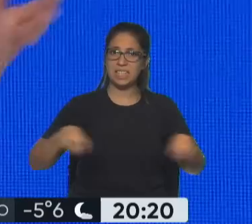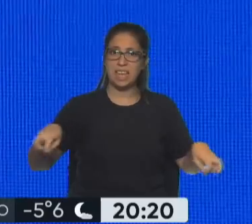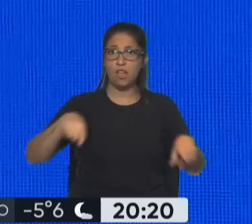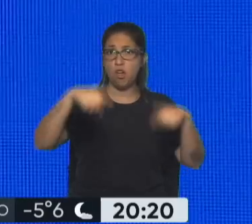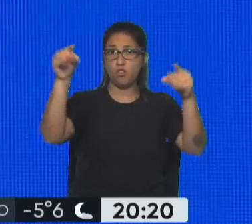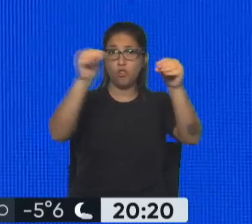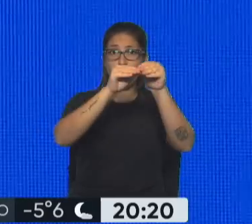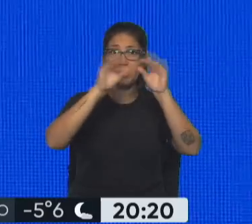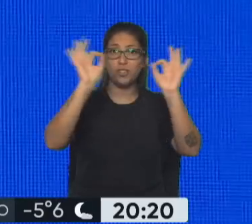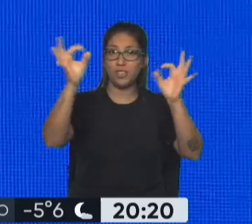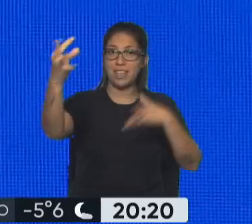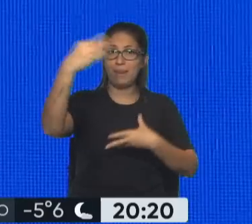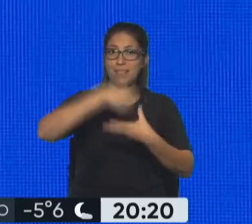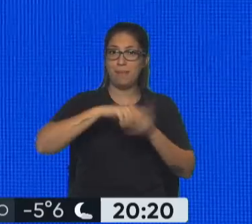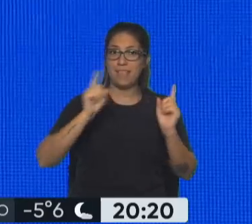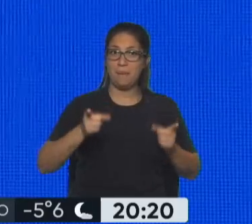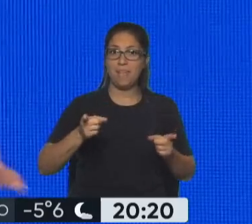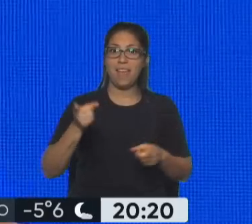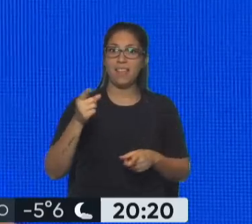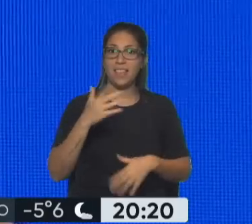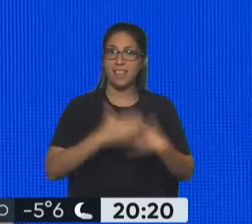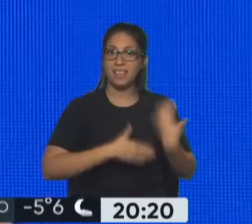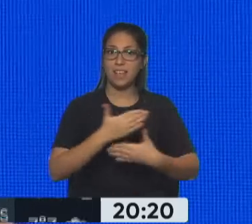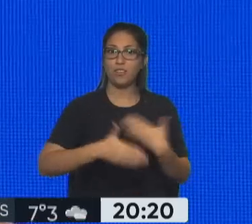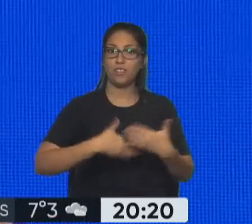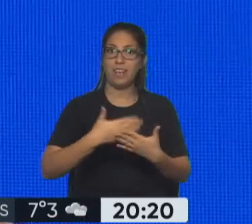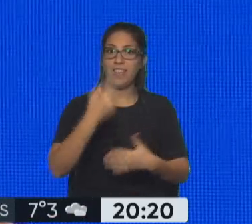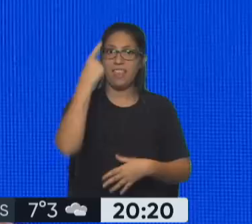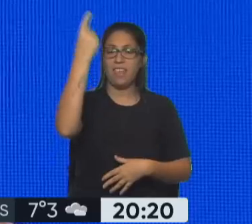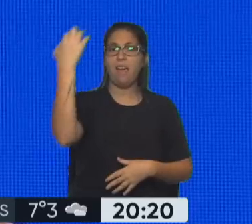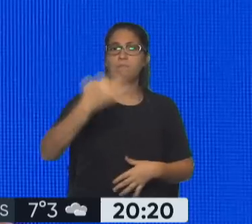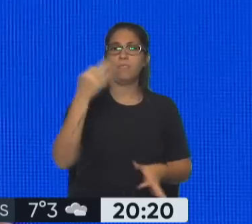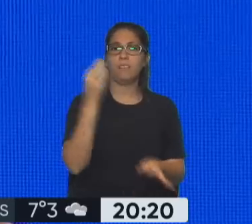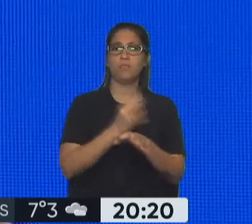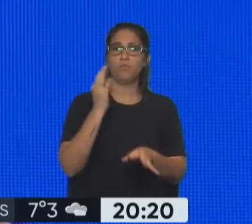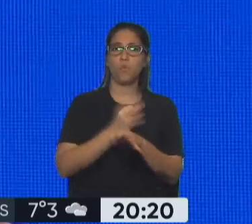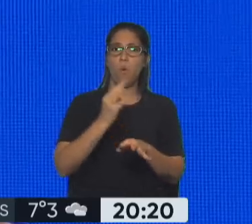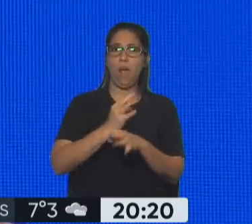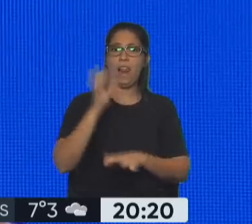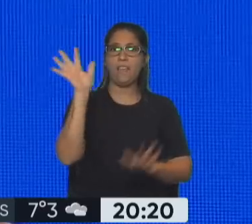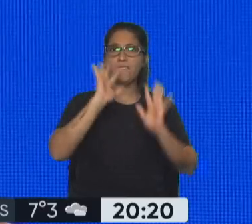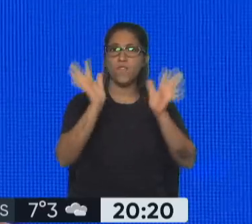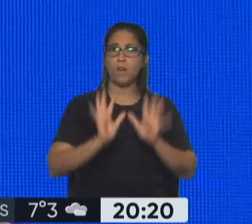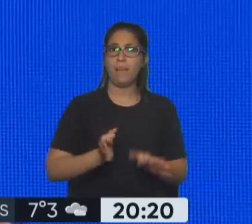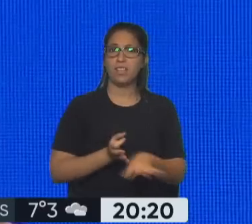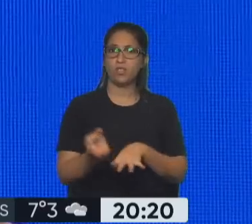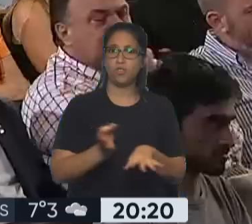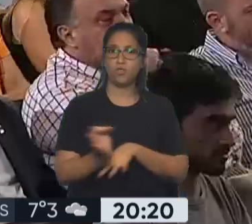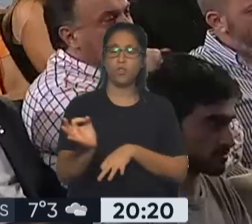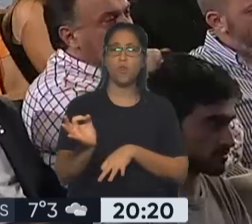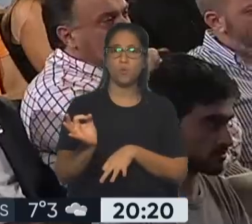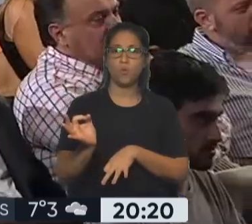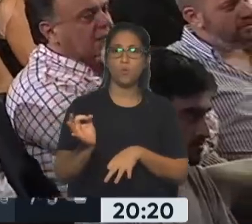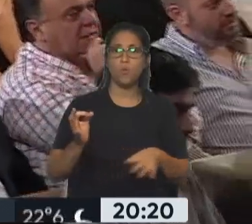otros compañeros que sé que han participado en el desarrollo de esta fantástica idea de esta escuela de formación